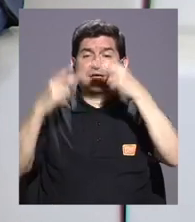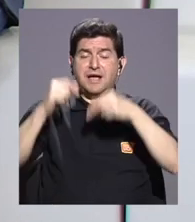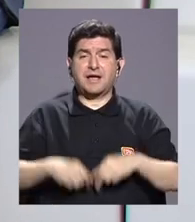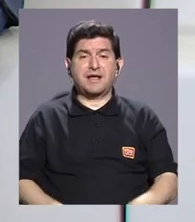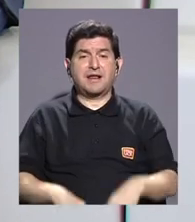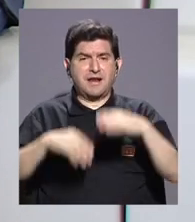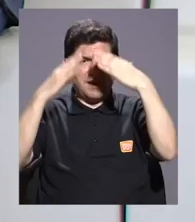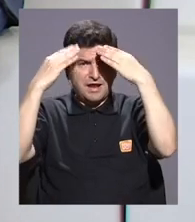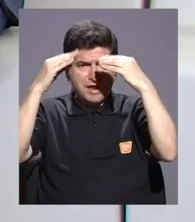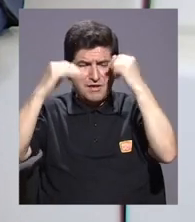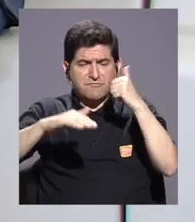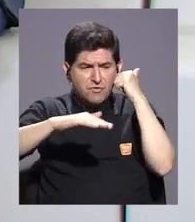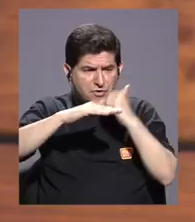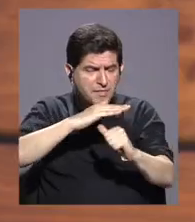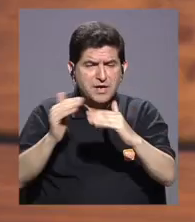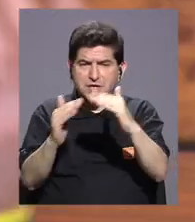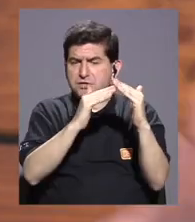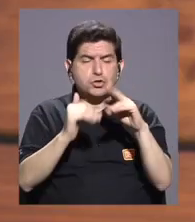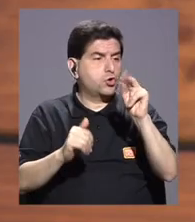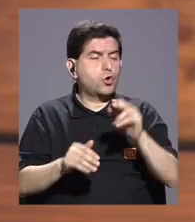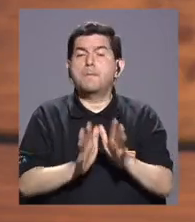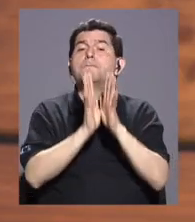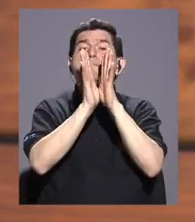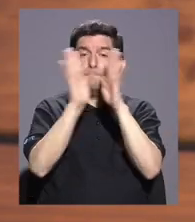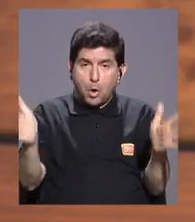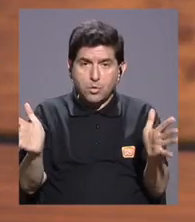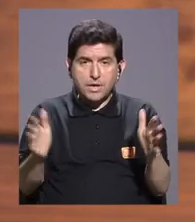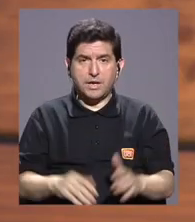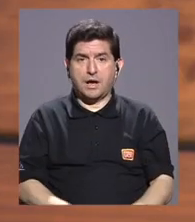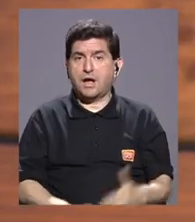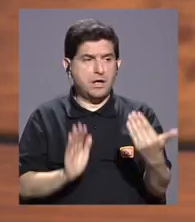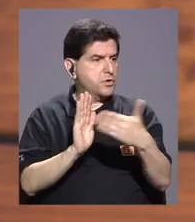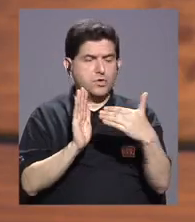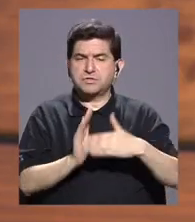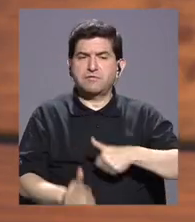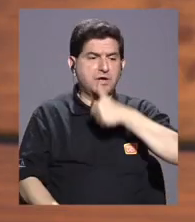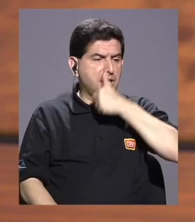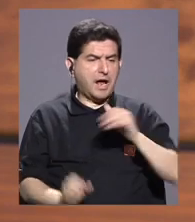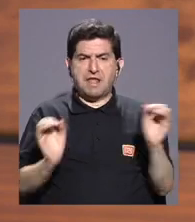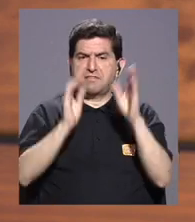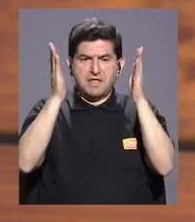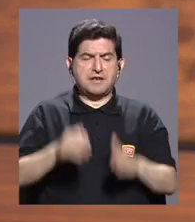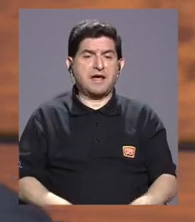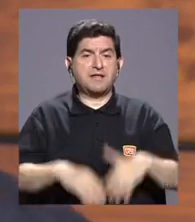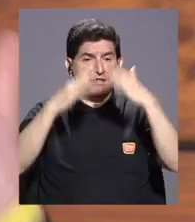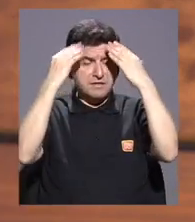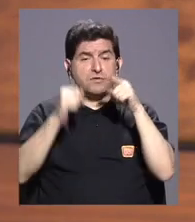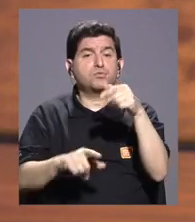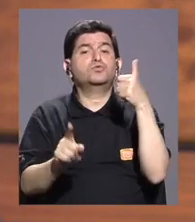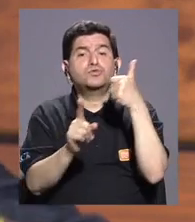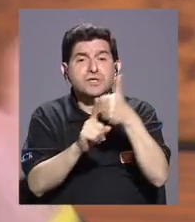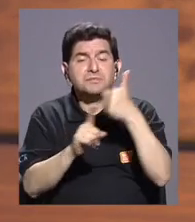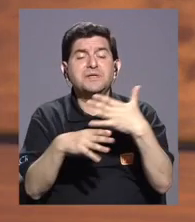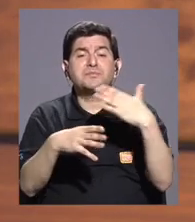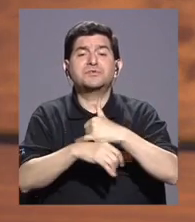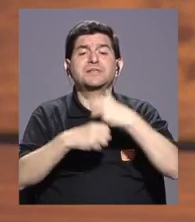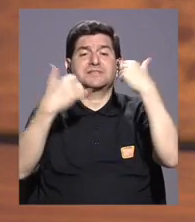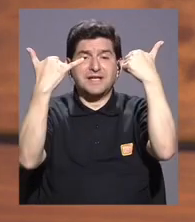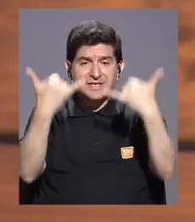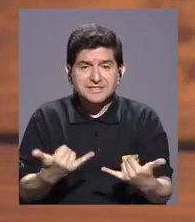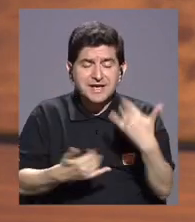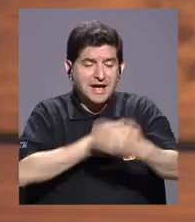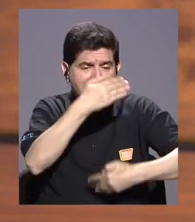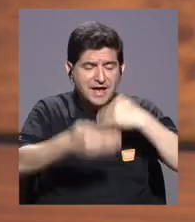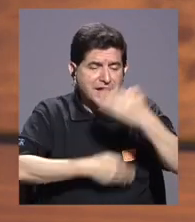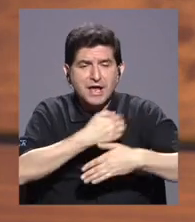puede ocultarle esa información a la ciudadanía, esa información es pública, no se está afectando la privacidad de nadie porque son datos que ustedes mismos han elaborado en